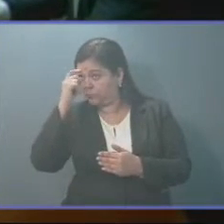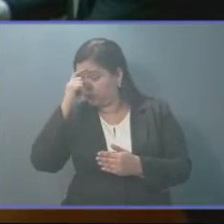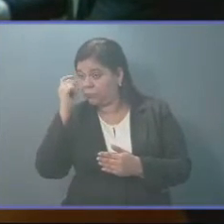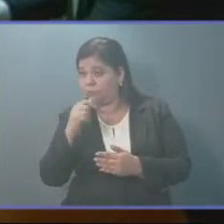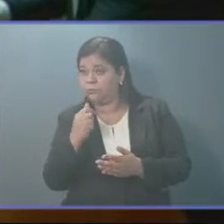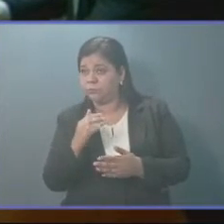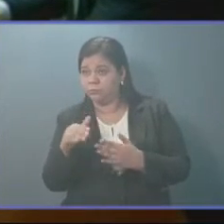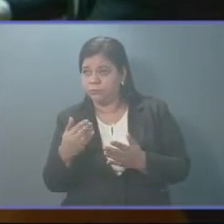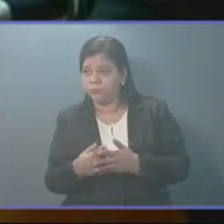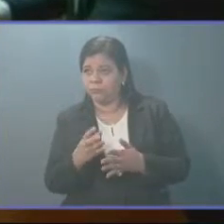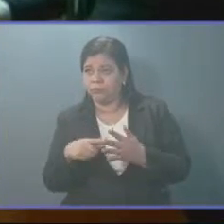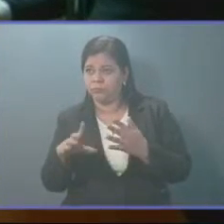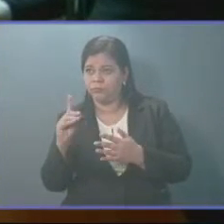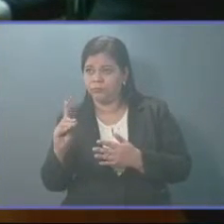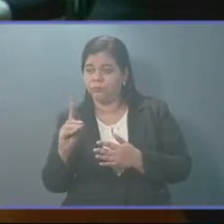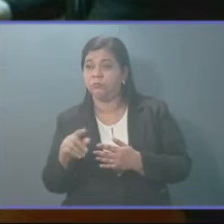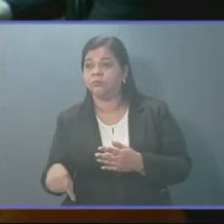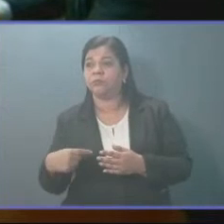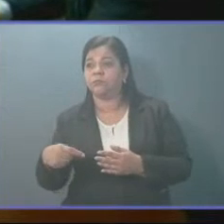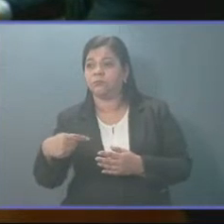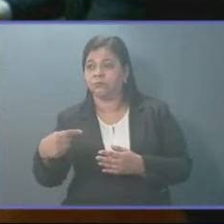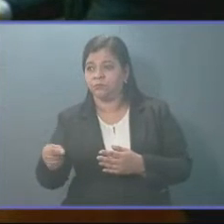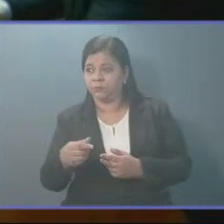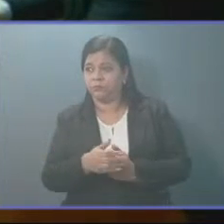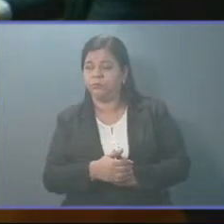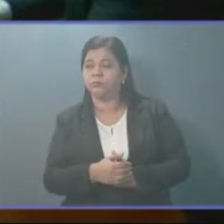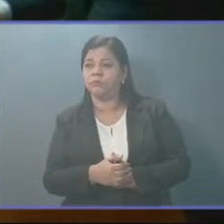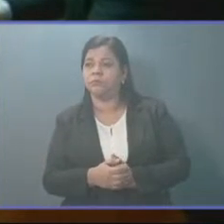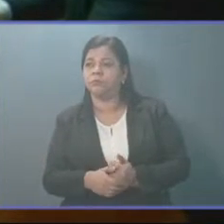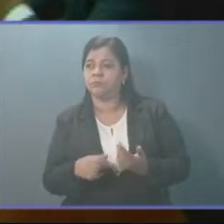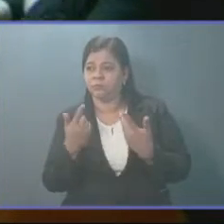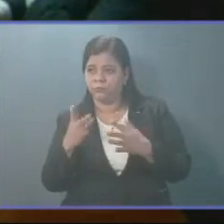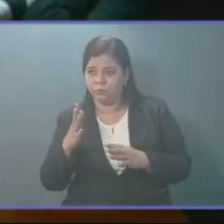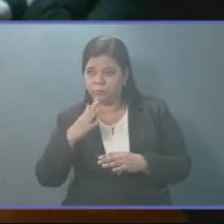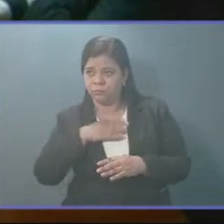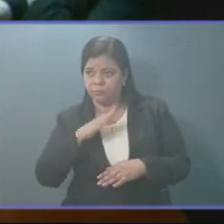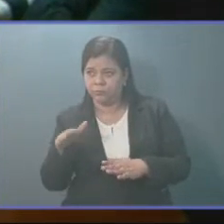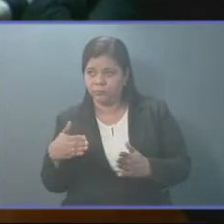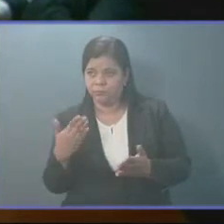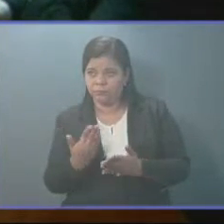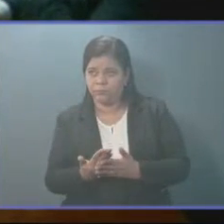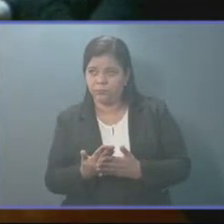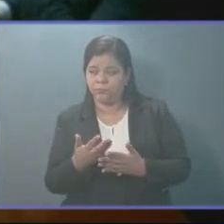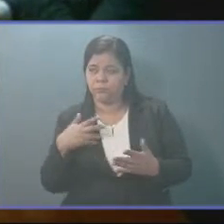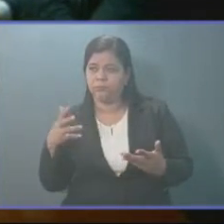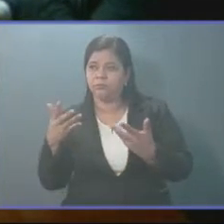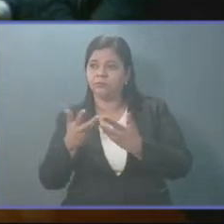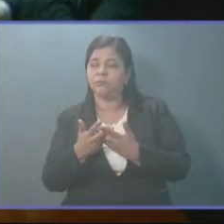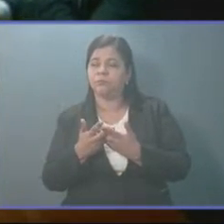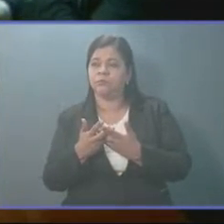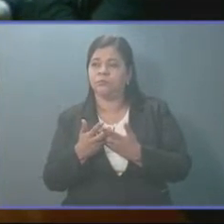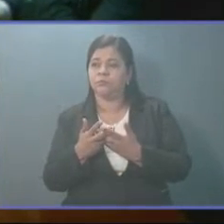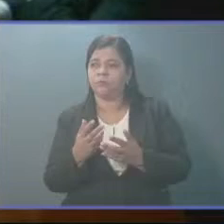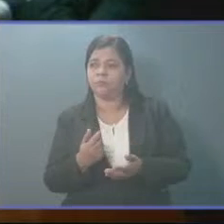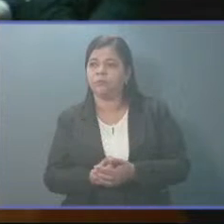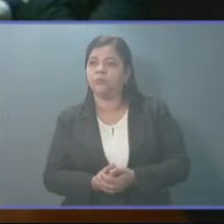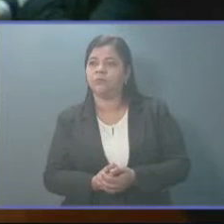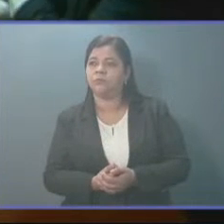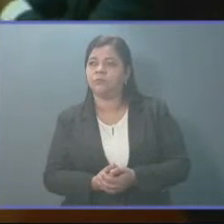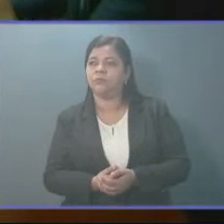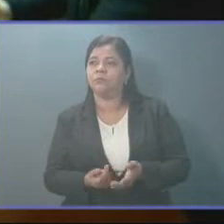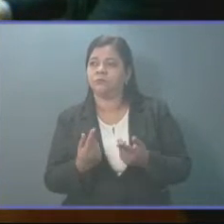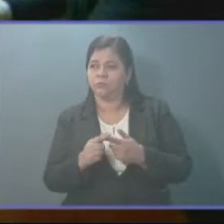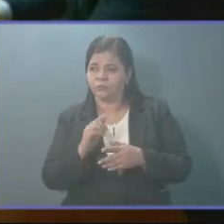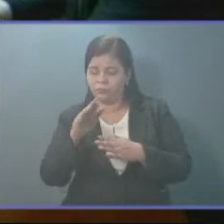en este código, siempre y cuando sus disposiciones se remitan a aquel o en defecto de disposición expresa. En cualquiera